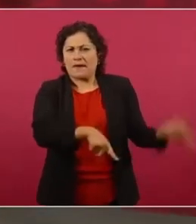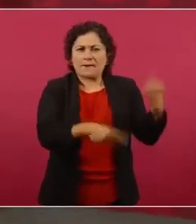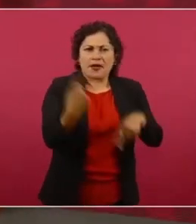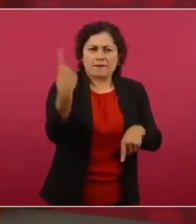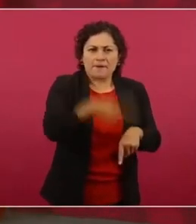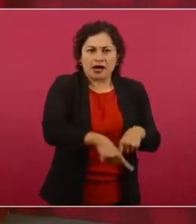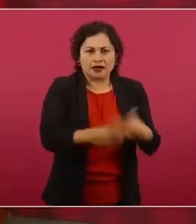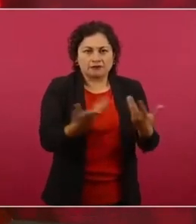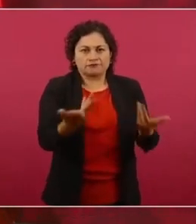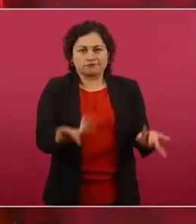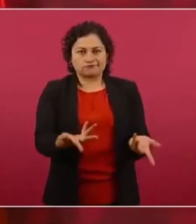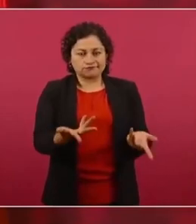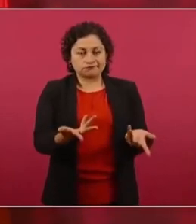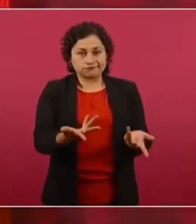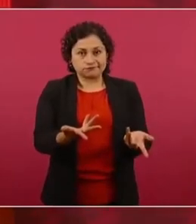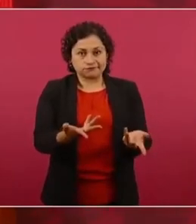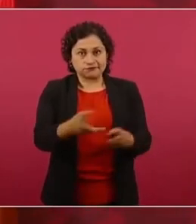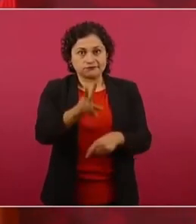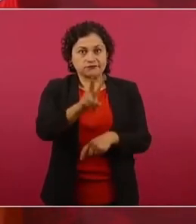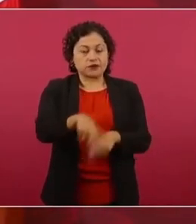el no importarle